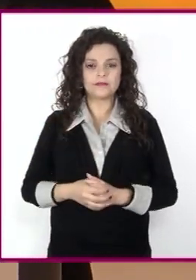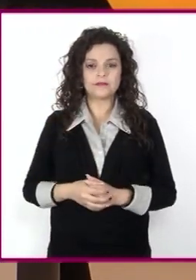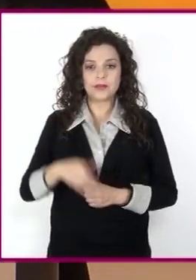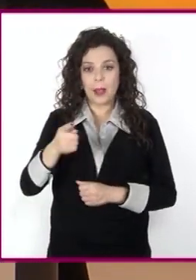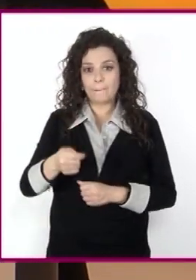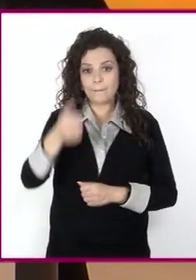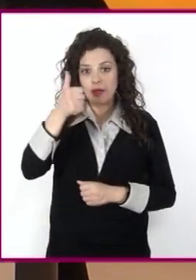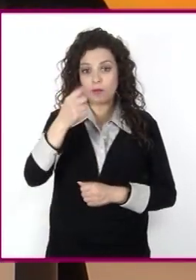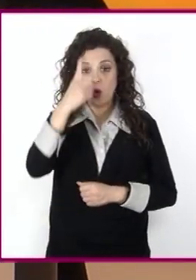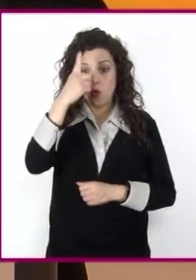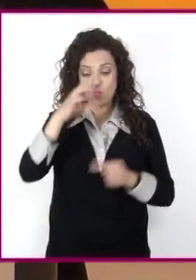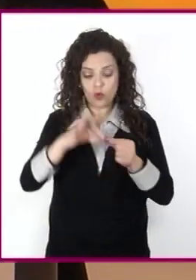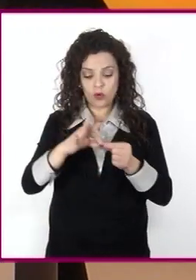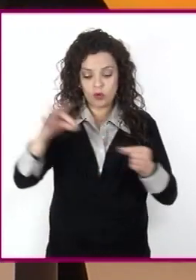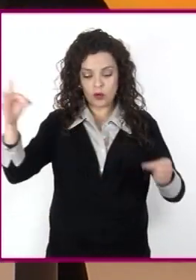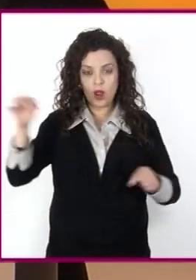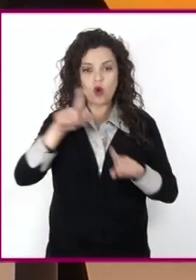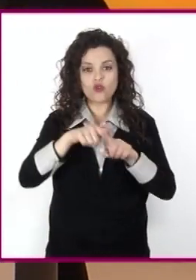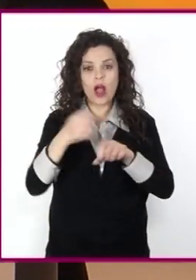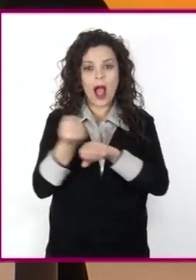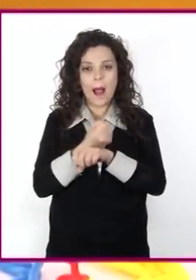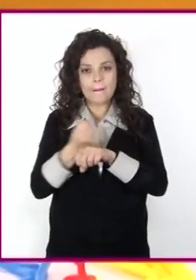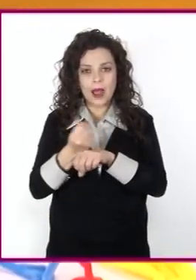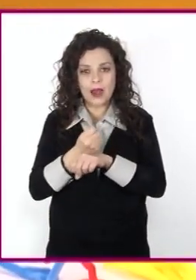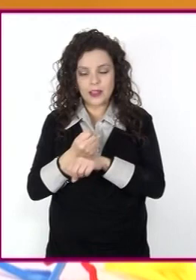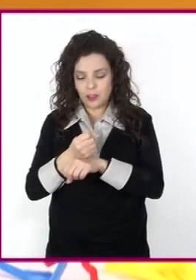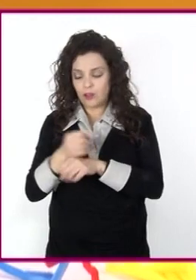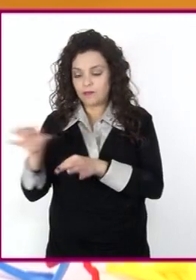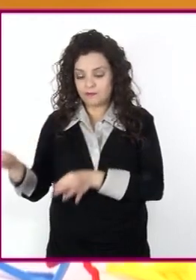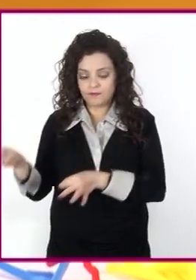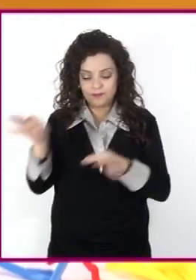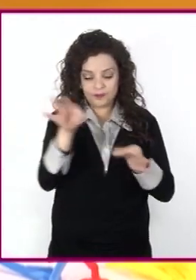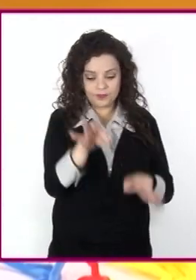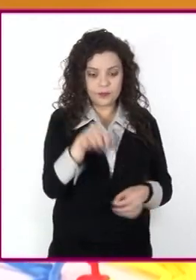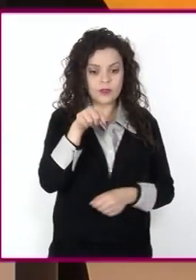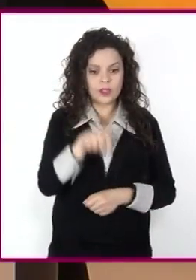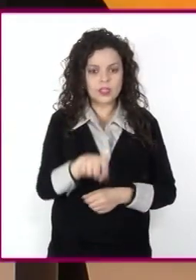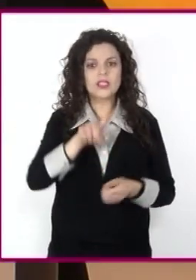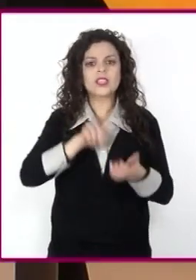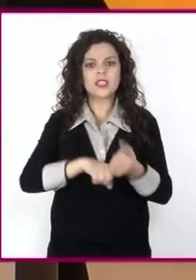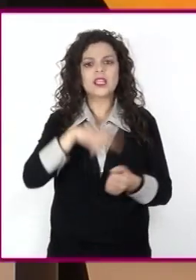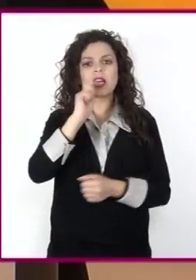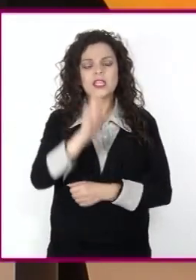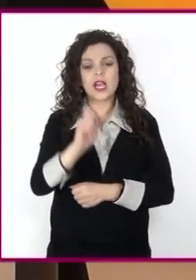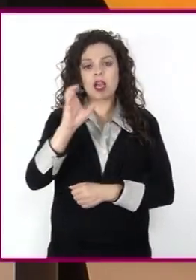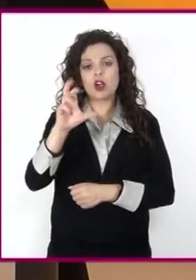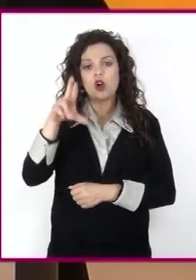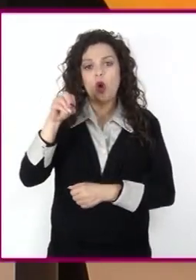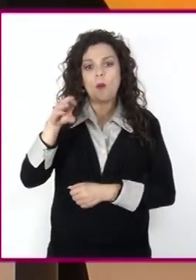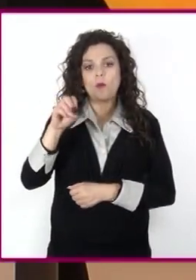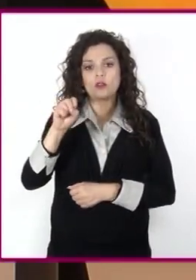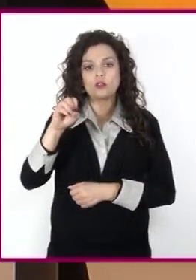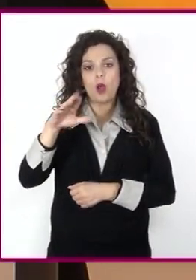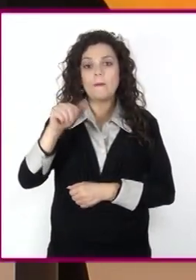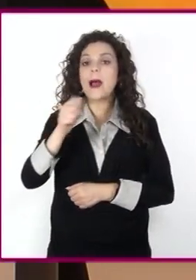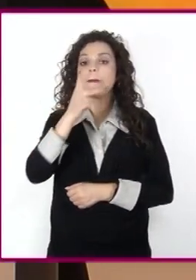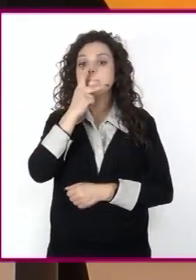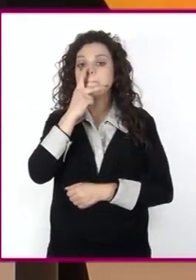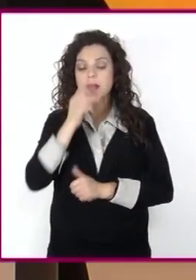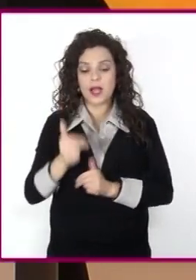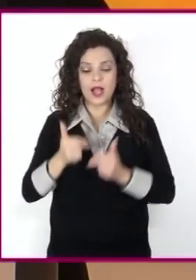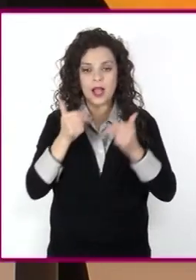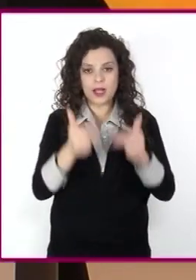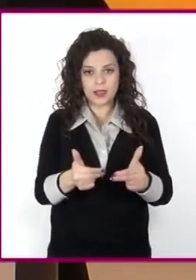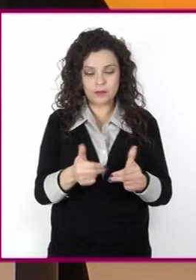un limpiapipas color amarillo, el cual representará un cromosoma heredado por el padre. Haremos